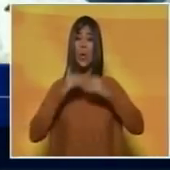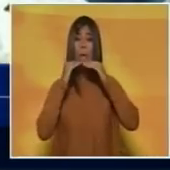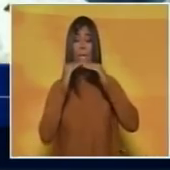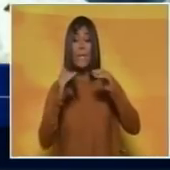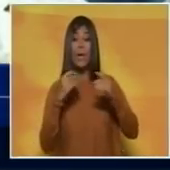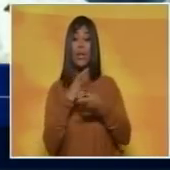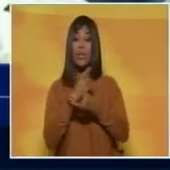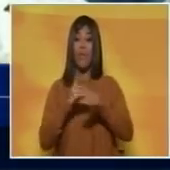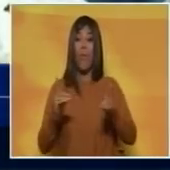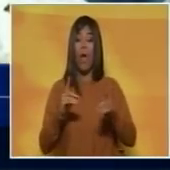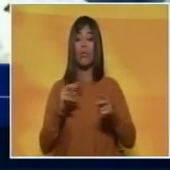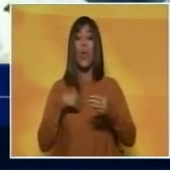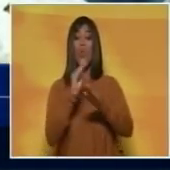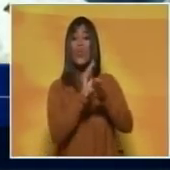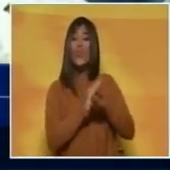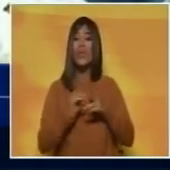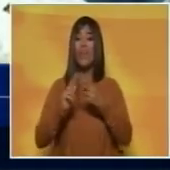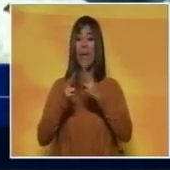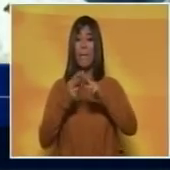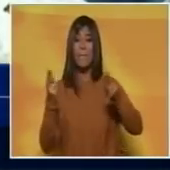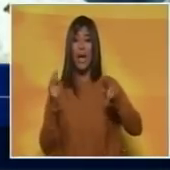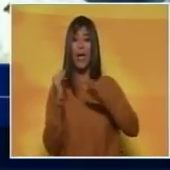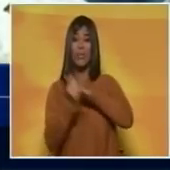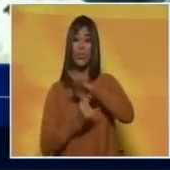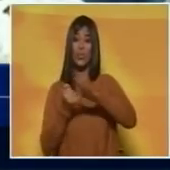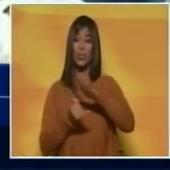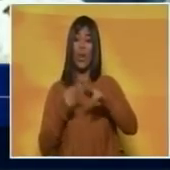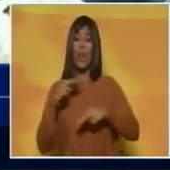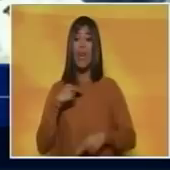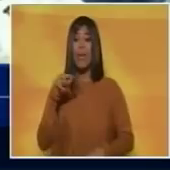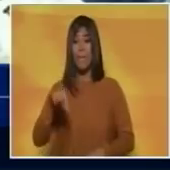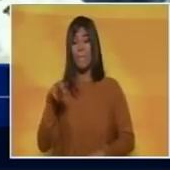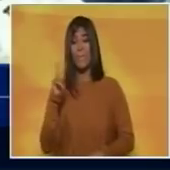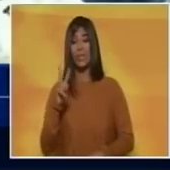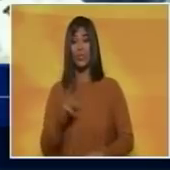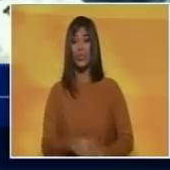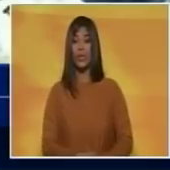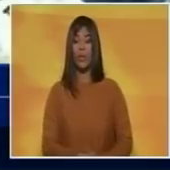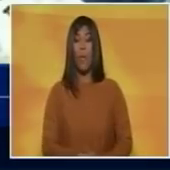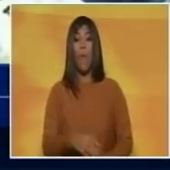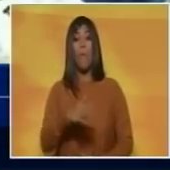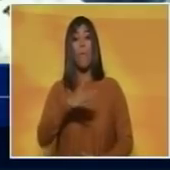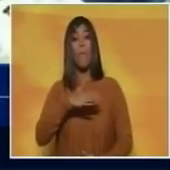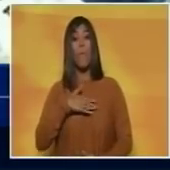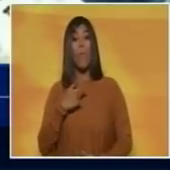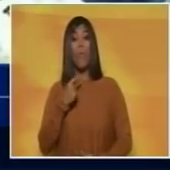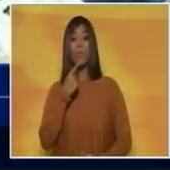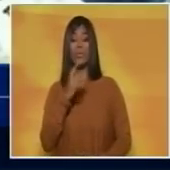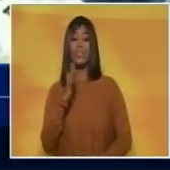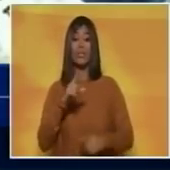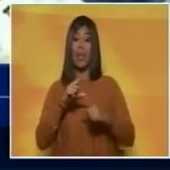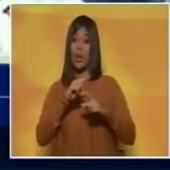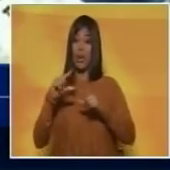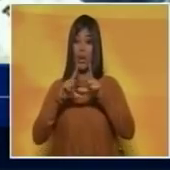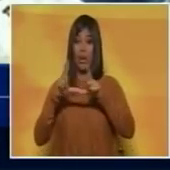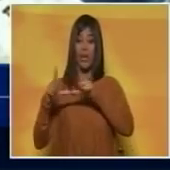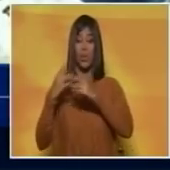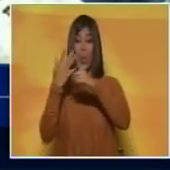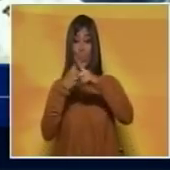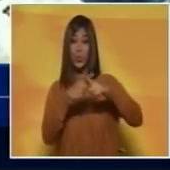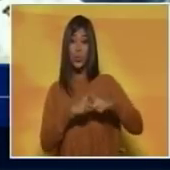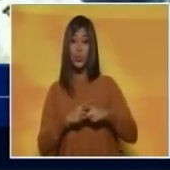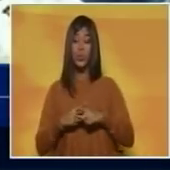y preservar la paz y la institucionalidad en la República. Pudiéramos decir, hablando de cifras ya, que